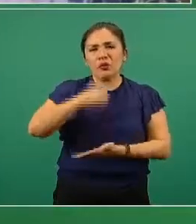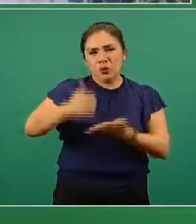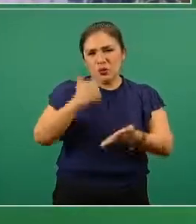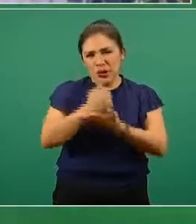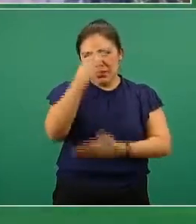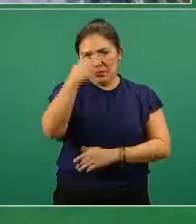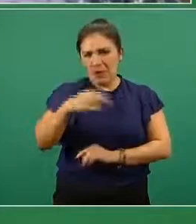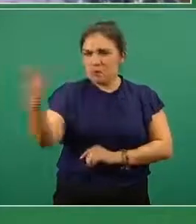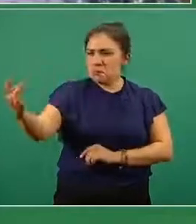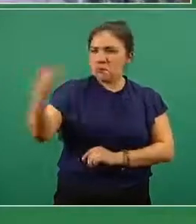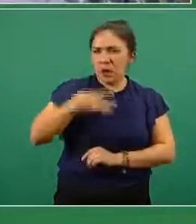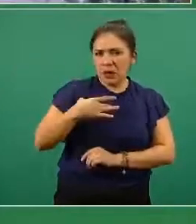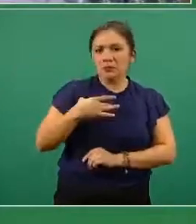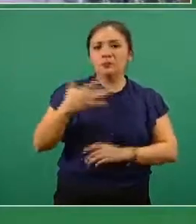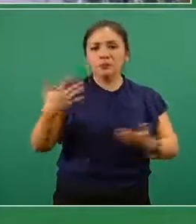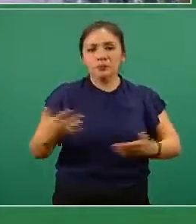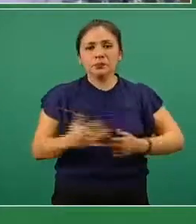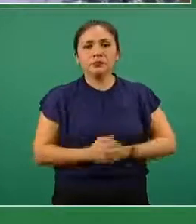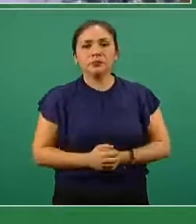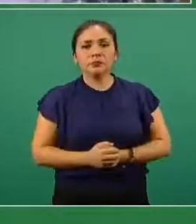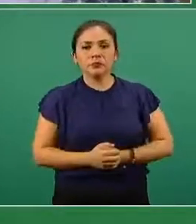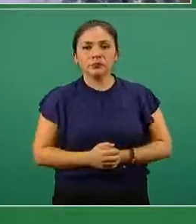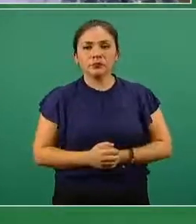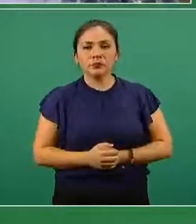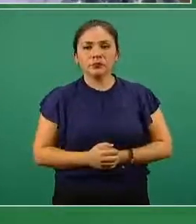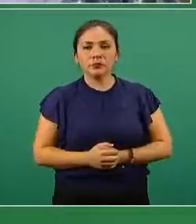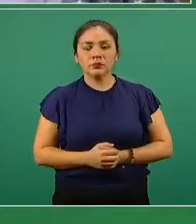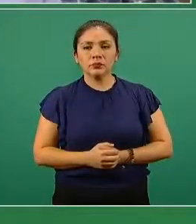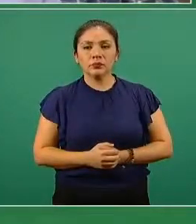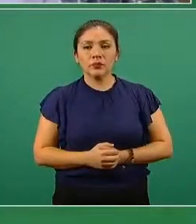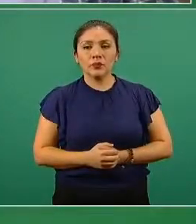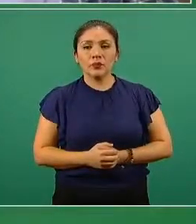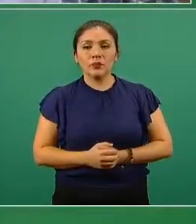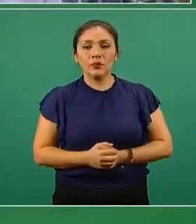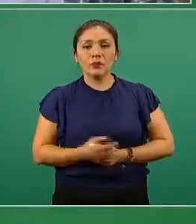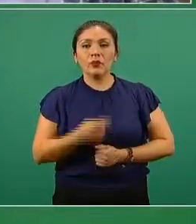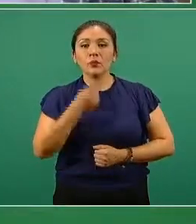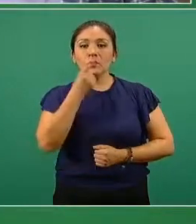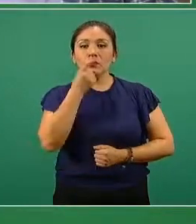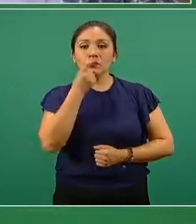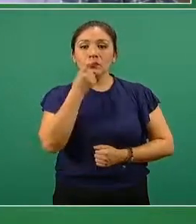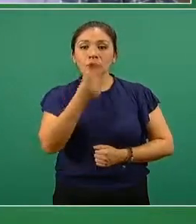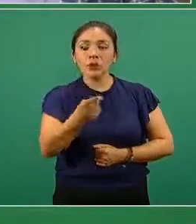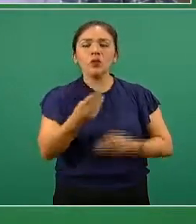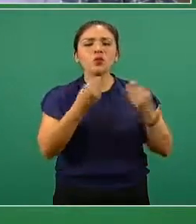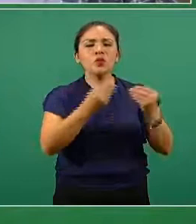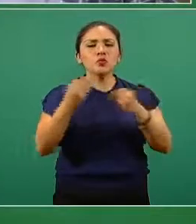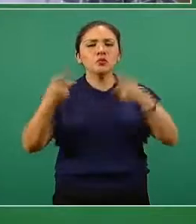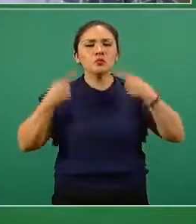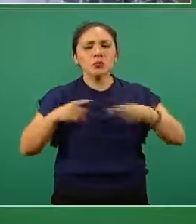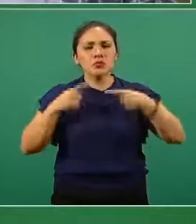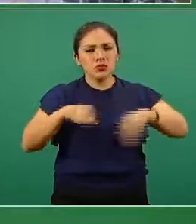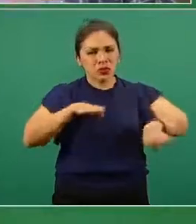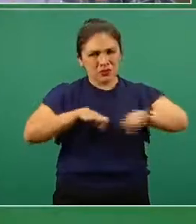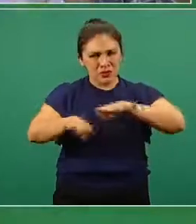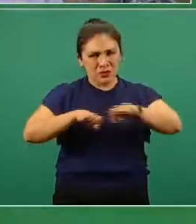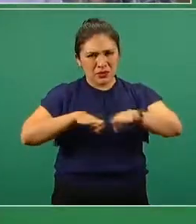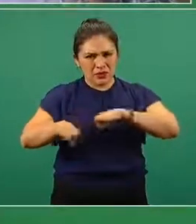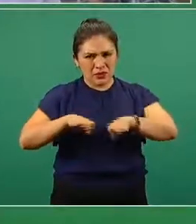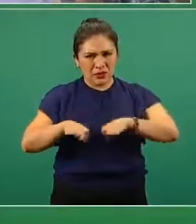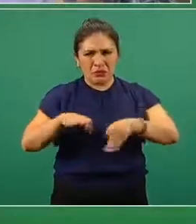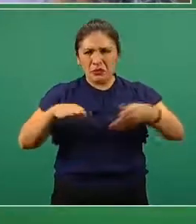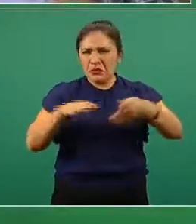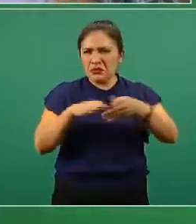México, en el Centro Operativo del Naranjo, en la alcaldía de Cuauhtémoc. Nos dicen que hay varios de sus trabajadores, cerca